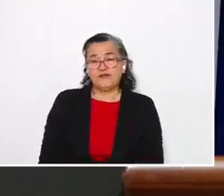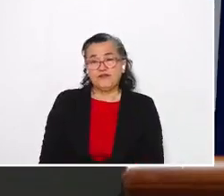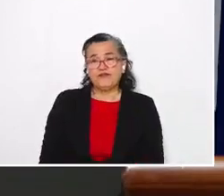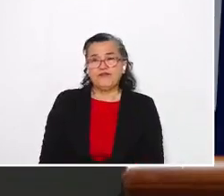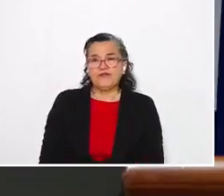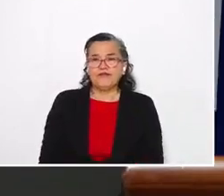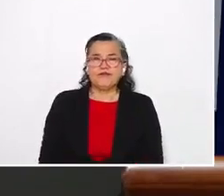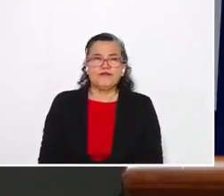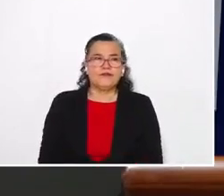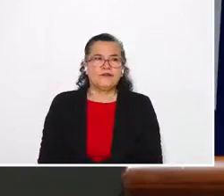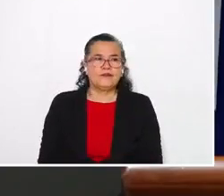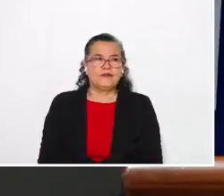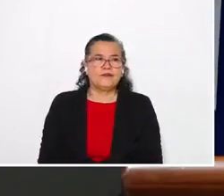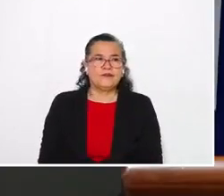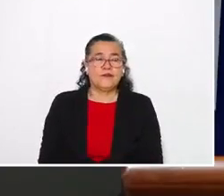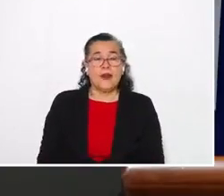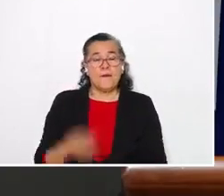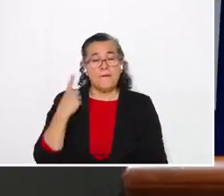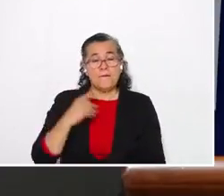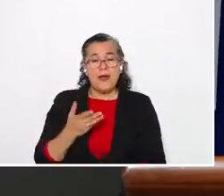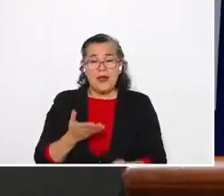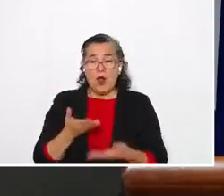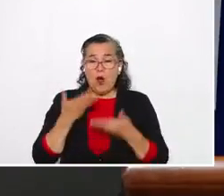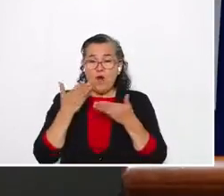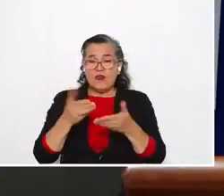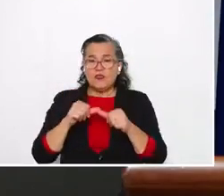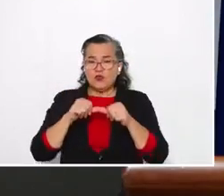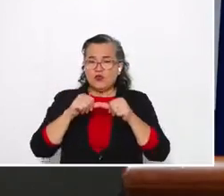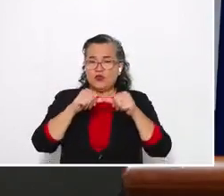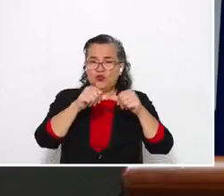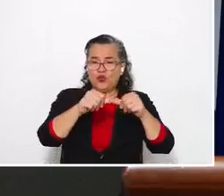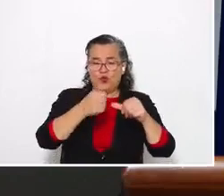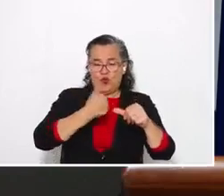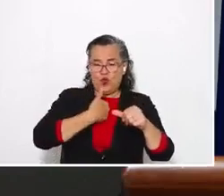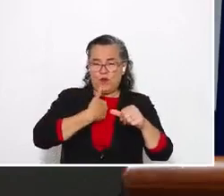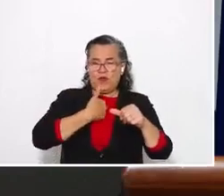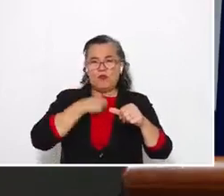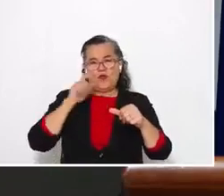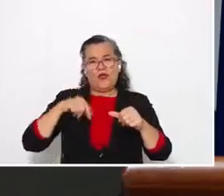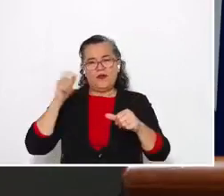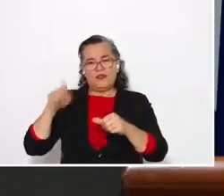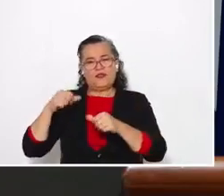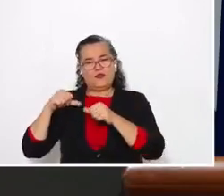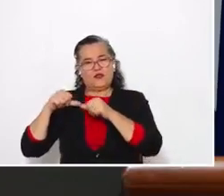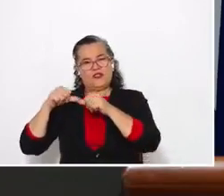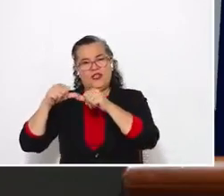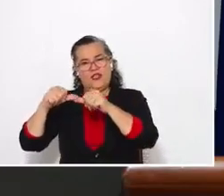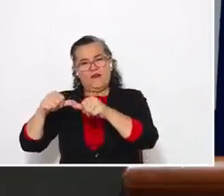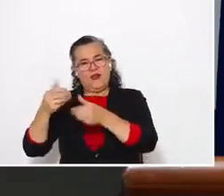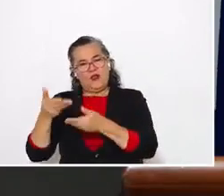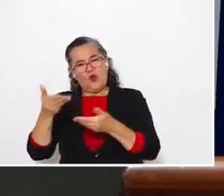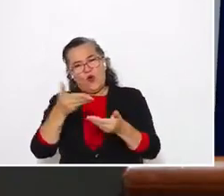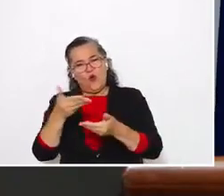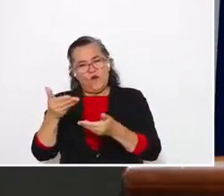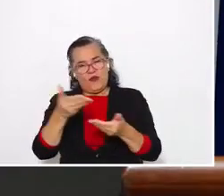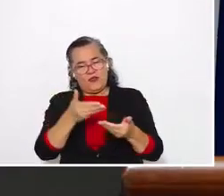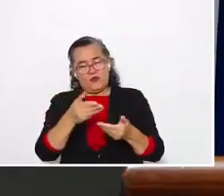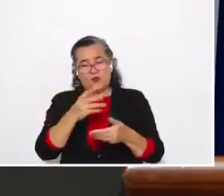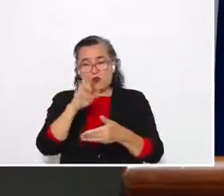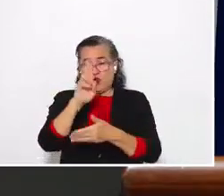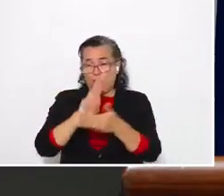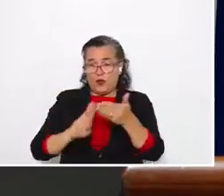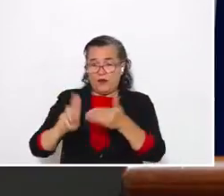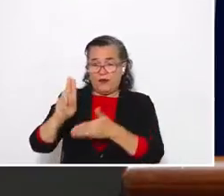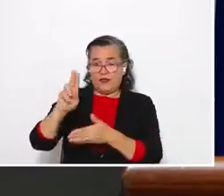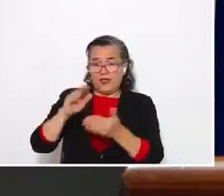Ahora, para ofrecer sostenibilidad hay que ser sostenibles. Entonces, tenemos que hacer de nuestras